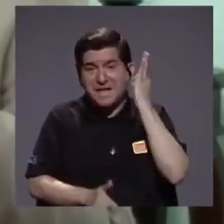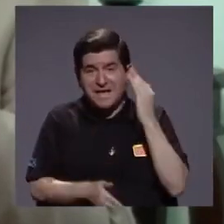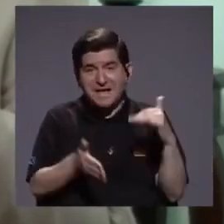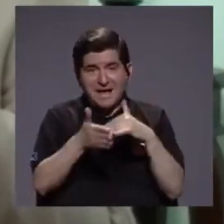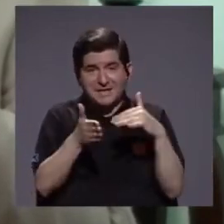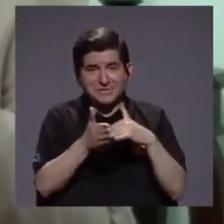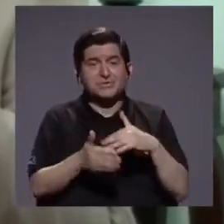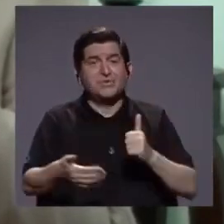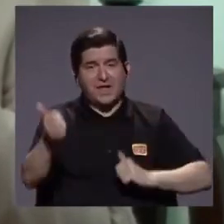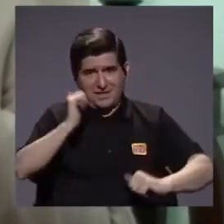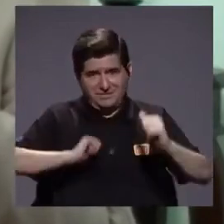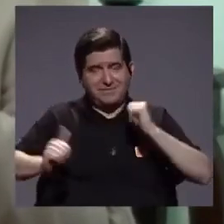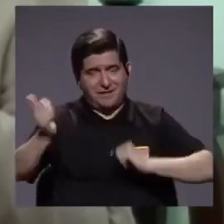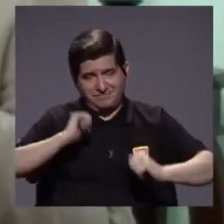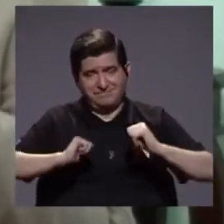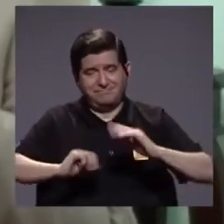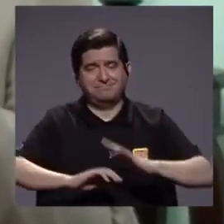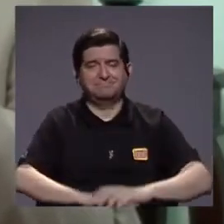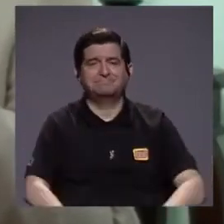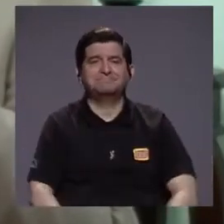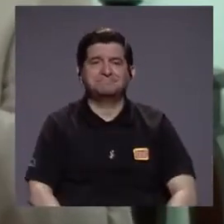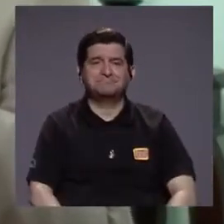estudiante de artes dramáticas.